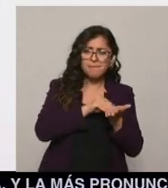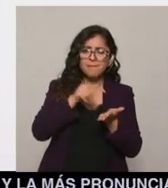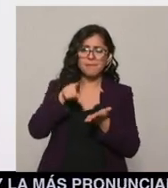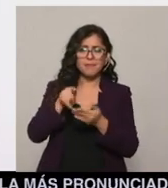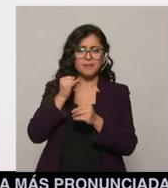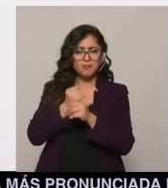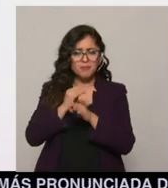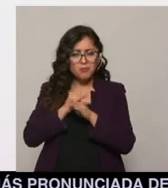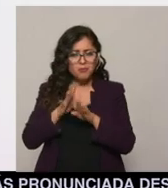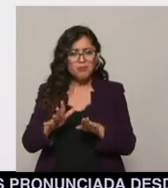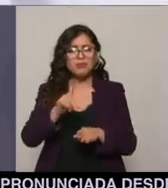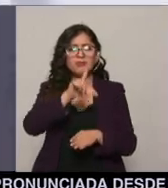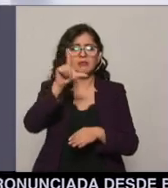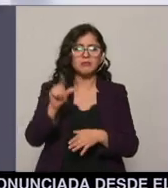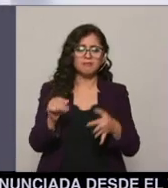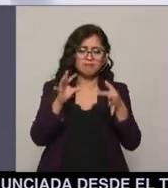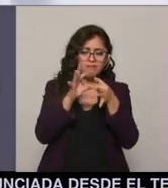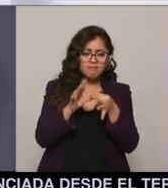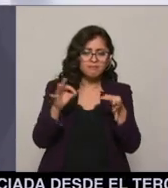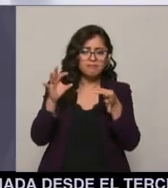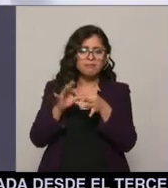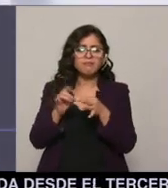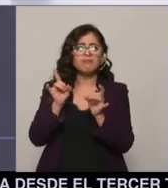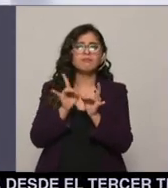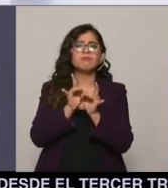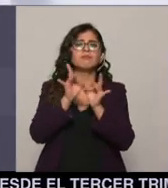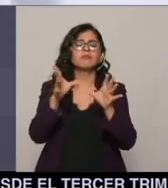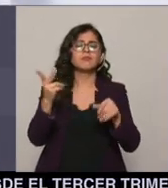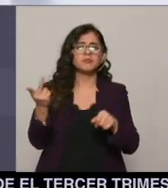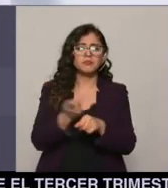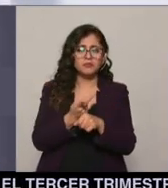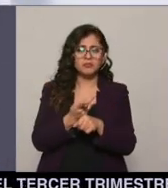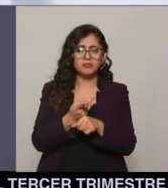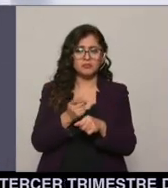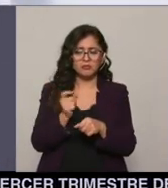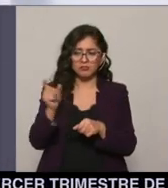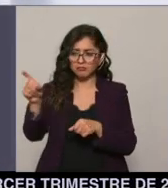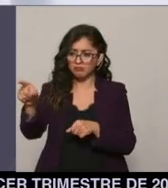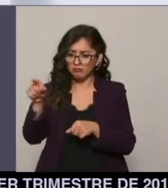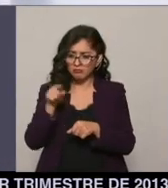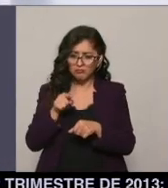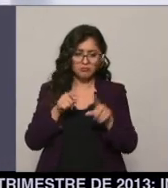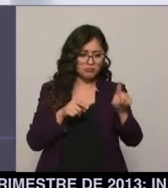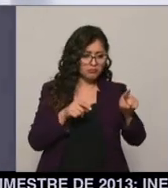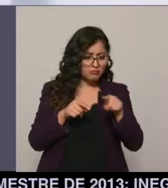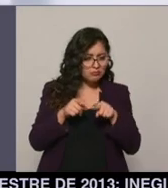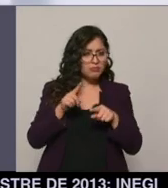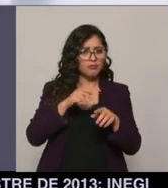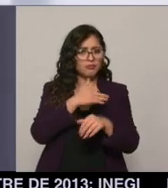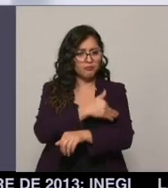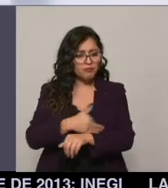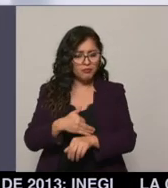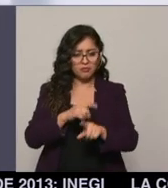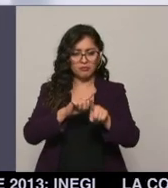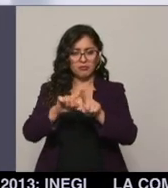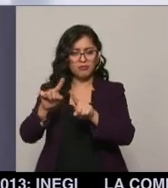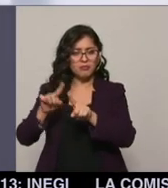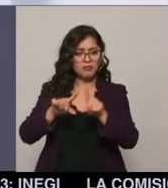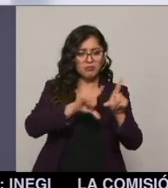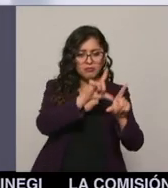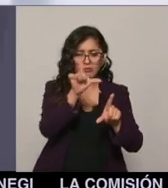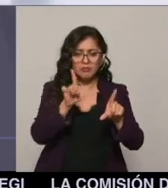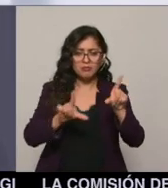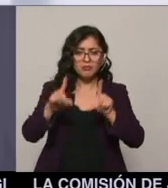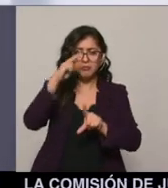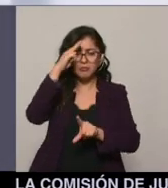en narración de hechos, pues empiezan a salir familias de todo el país y además la